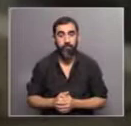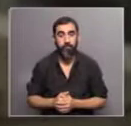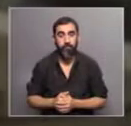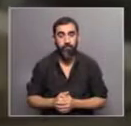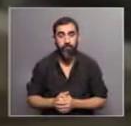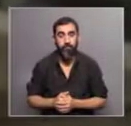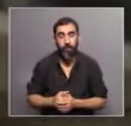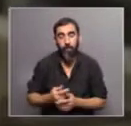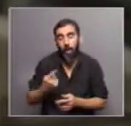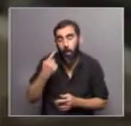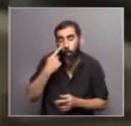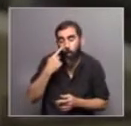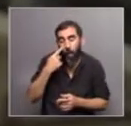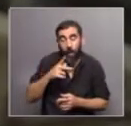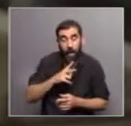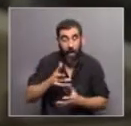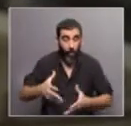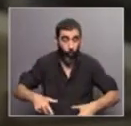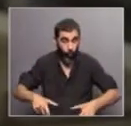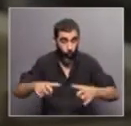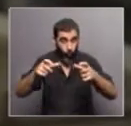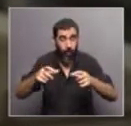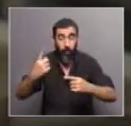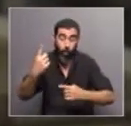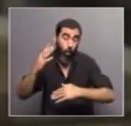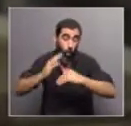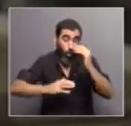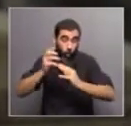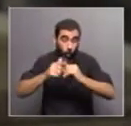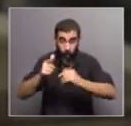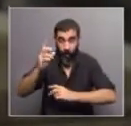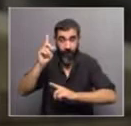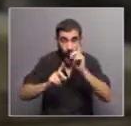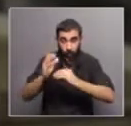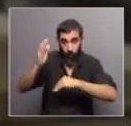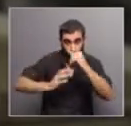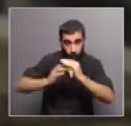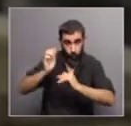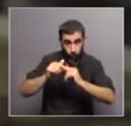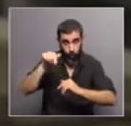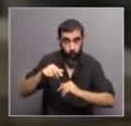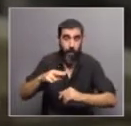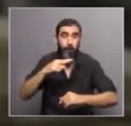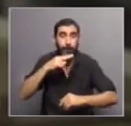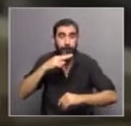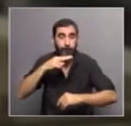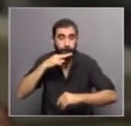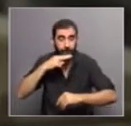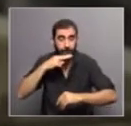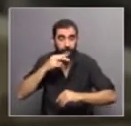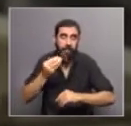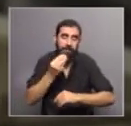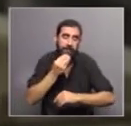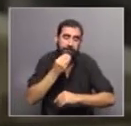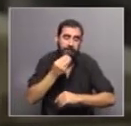Para probar las estufas de hogares abiertos, lo que hicimos fue construir una acá en facultad, metálica, digamos, para